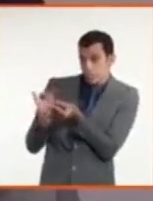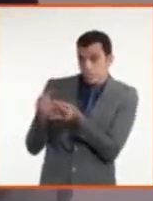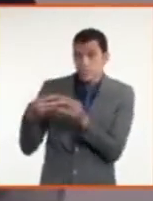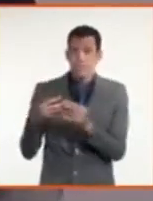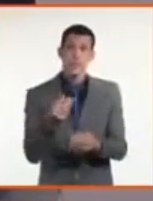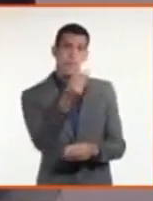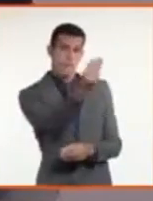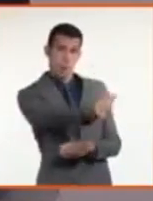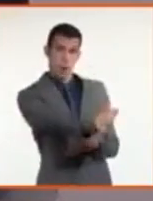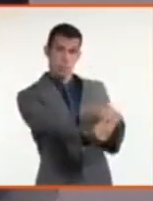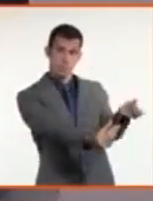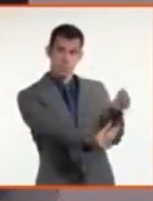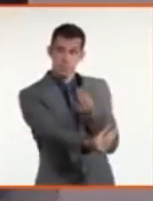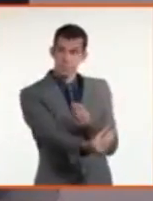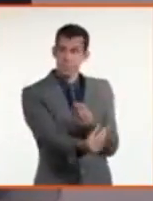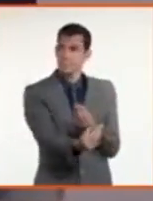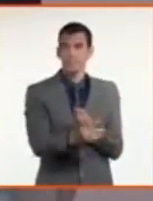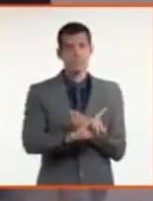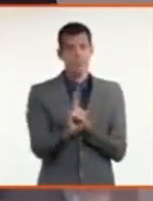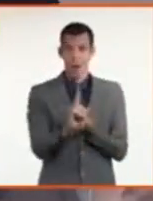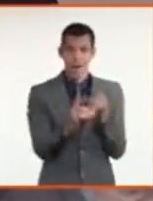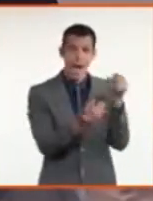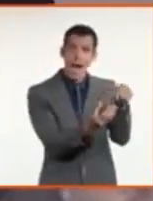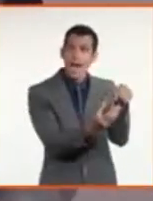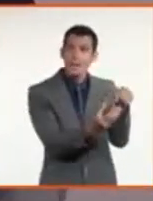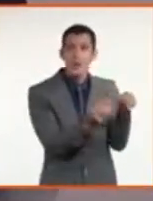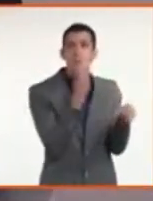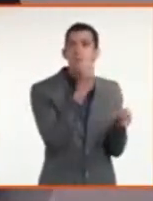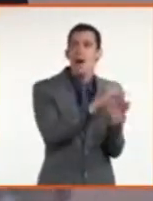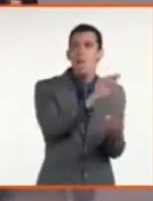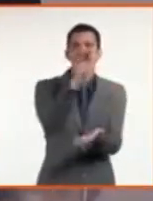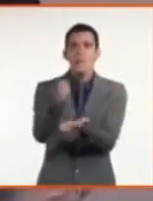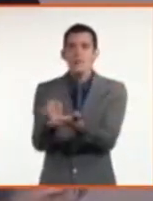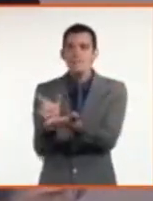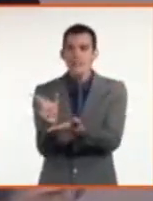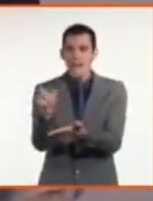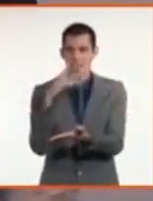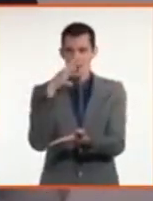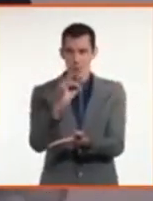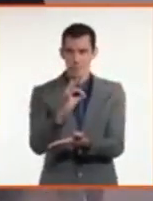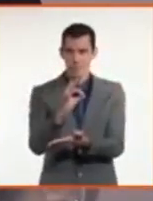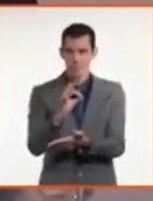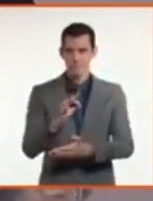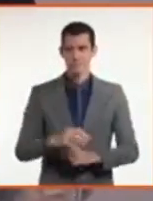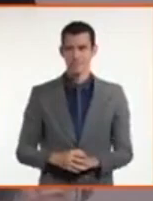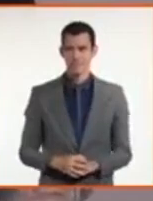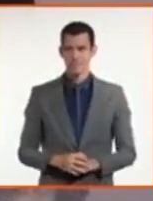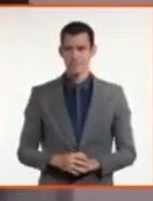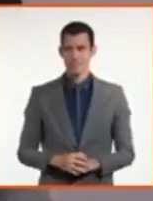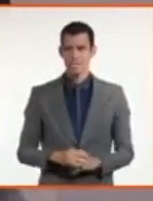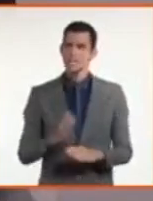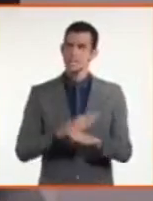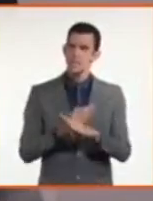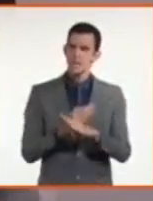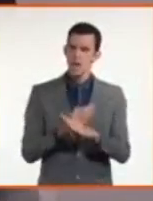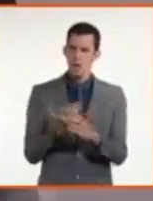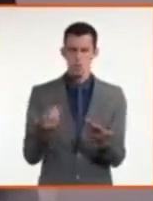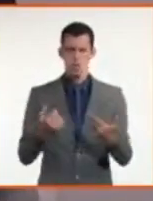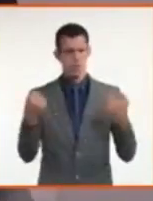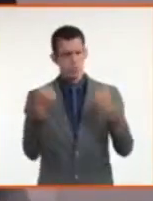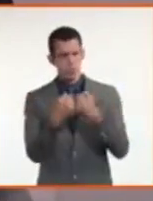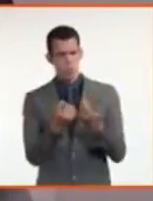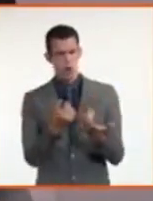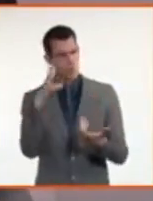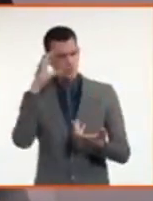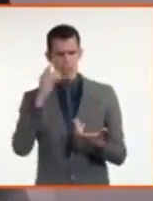ya no hay ninguna contradicción entre una medida y las otras fíjate qué podemos tenemos ahora las dos medidas si aceptamos dolores